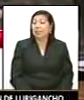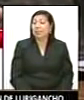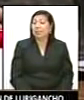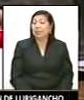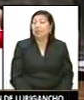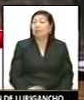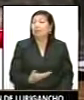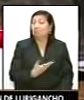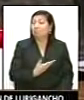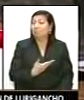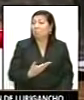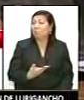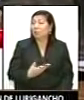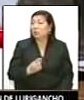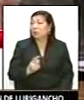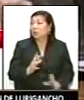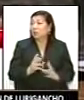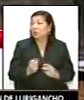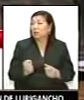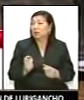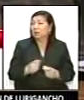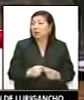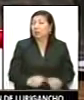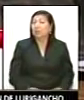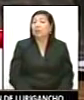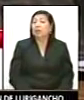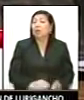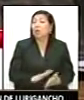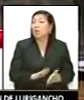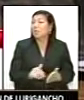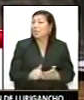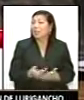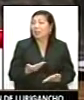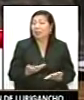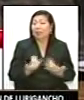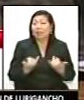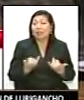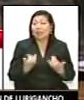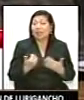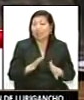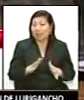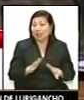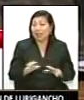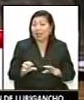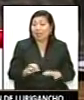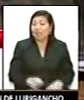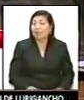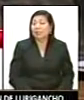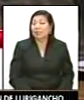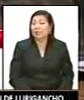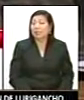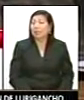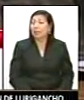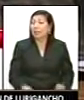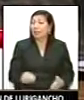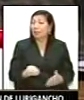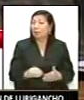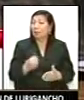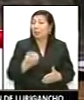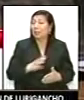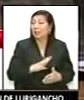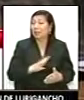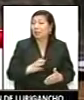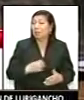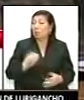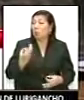el Ejecutivo hace una aceleración incongruente con cosas que no caben a esto que ya está siendo dispuesto por un poder del Estado, que es